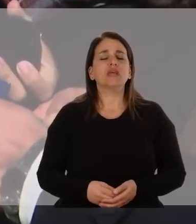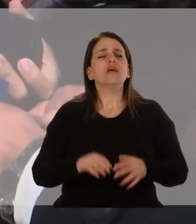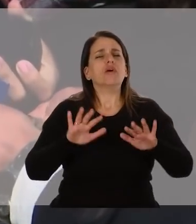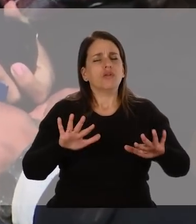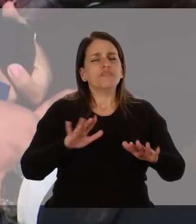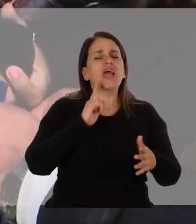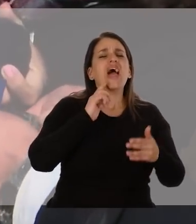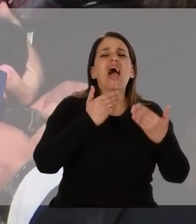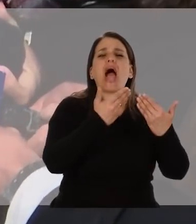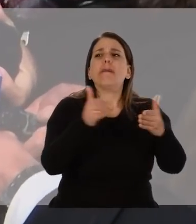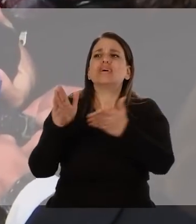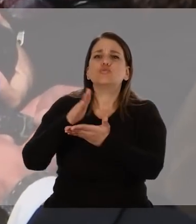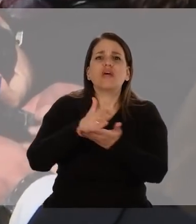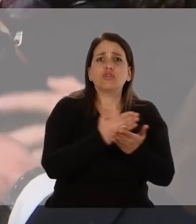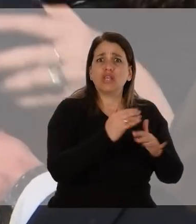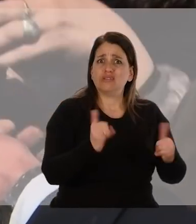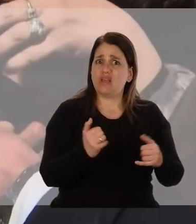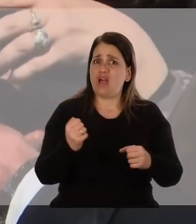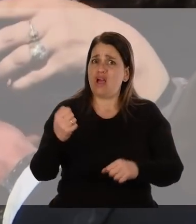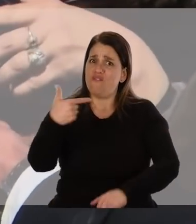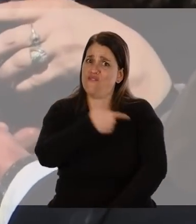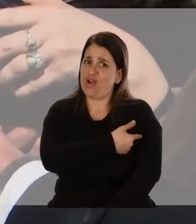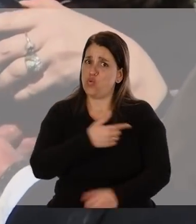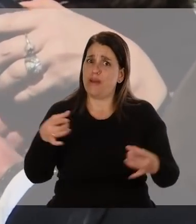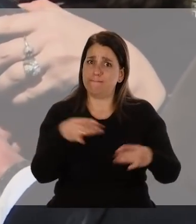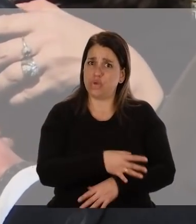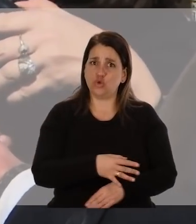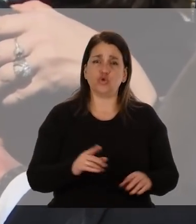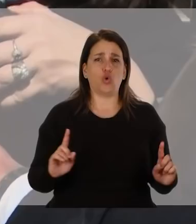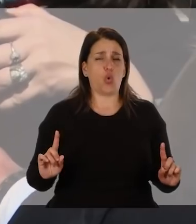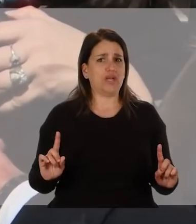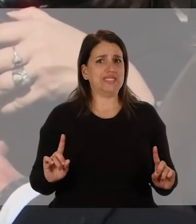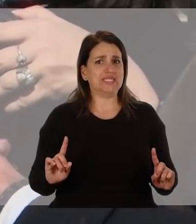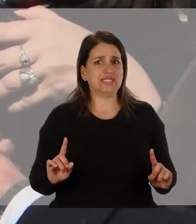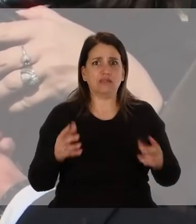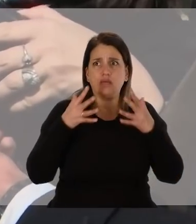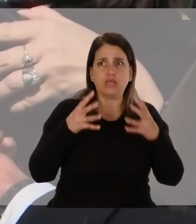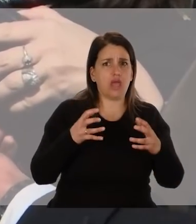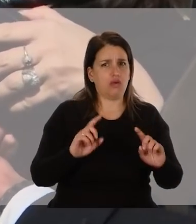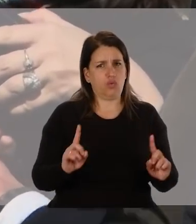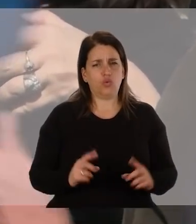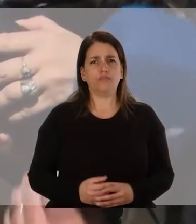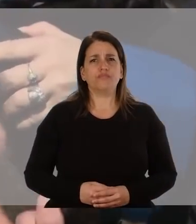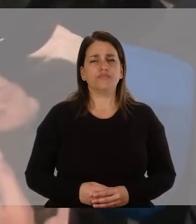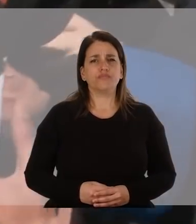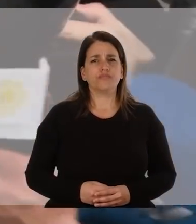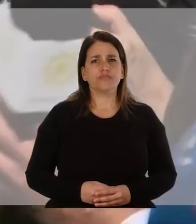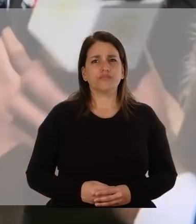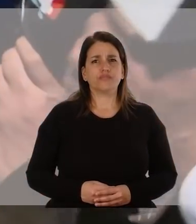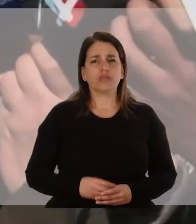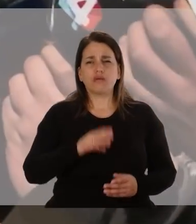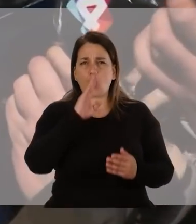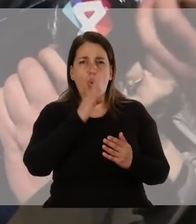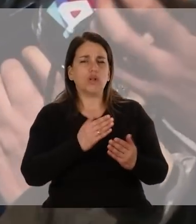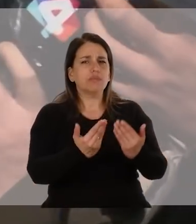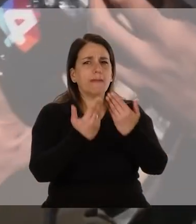para la gente que está vacunada, ¿verdad? O sea que no hay un riesgo mayor. Una última